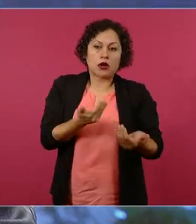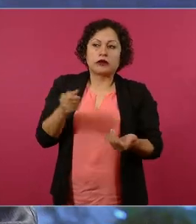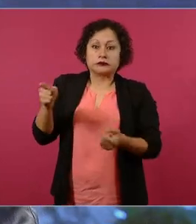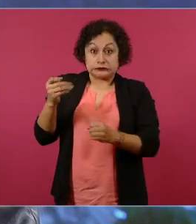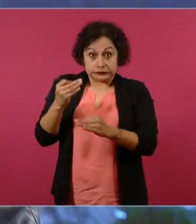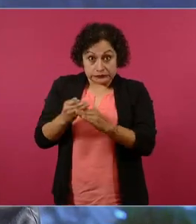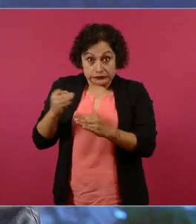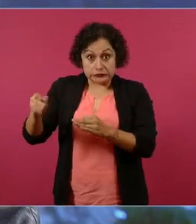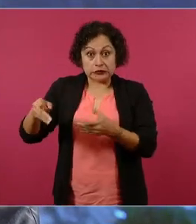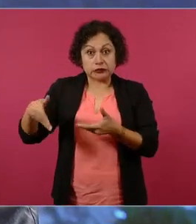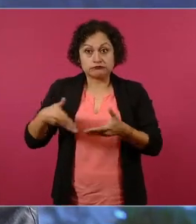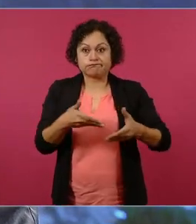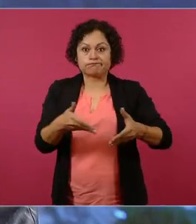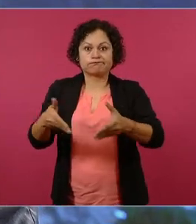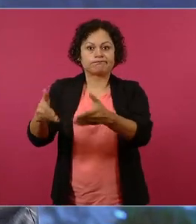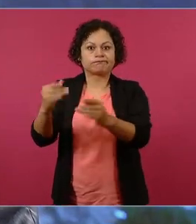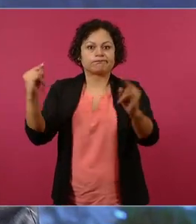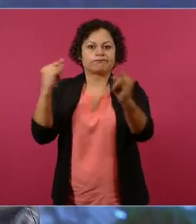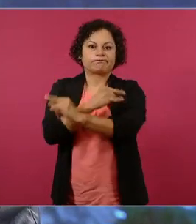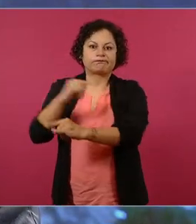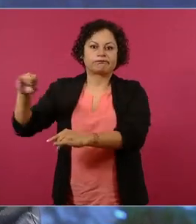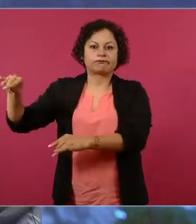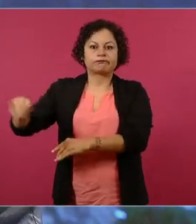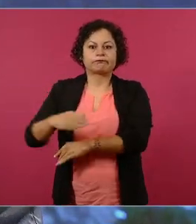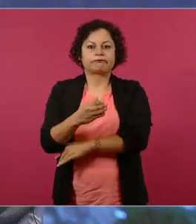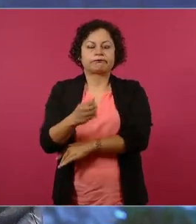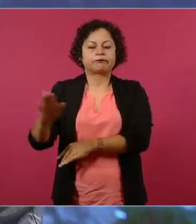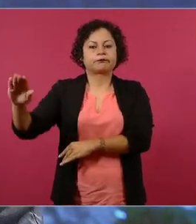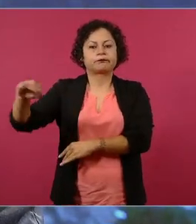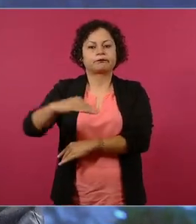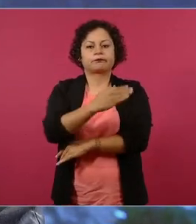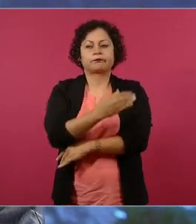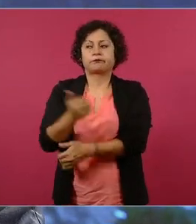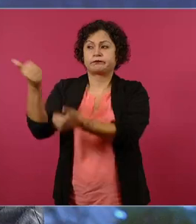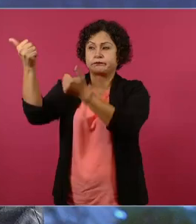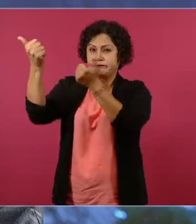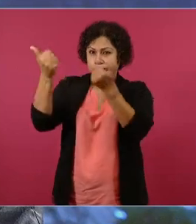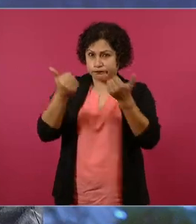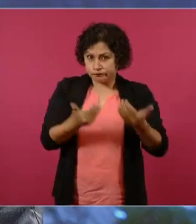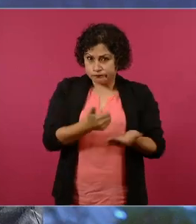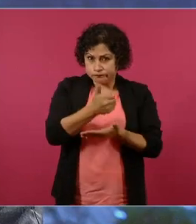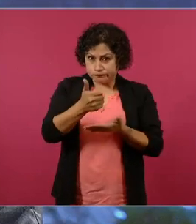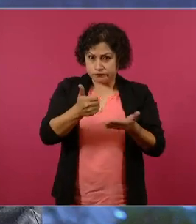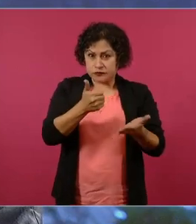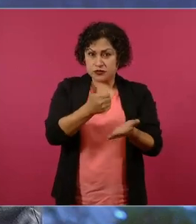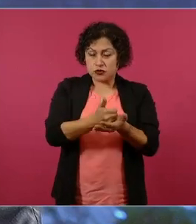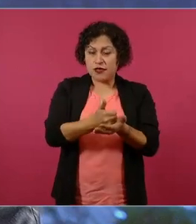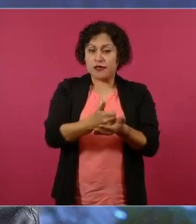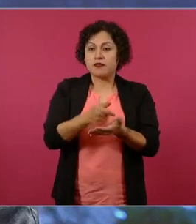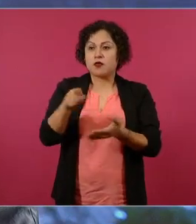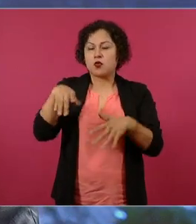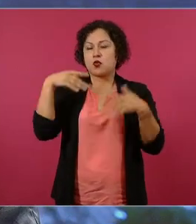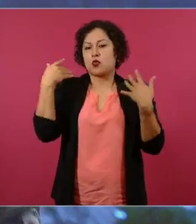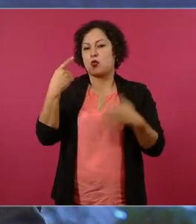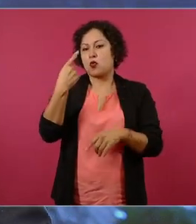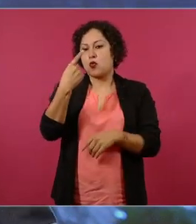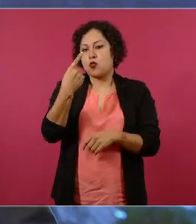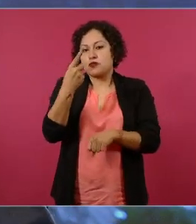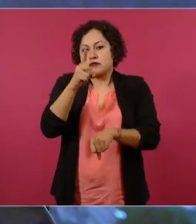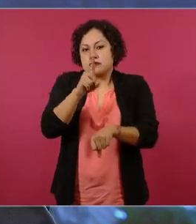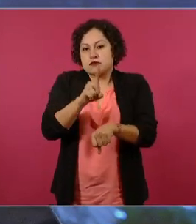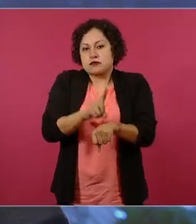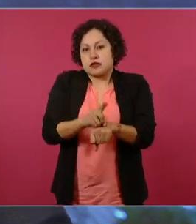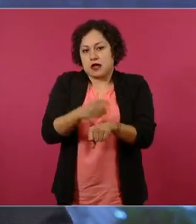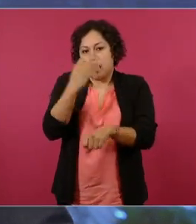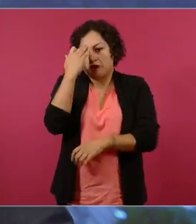y toma prácticamente un día transportar El combustible hacia la ciudad de Oaxaca con esta autopista